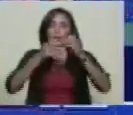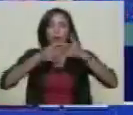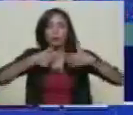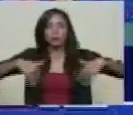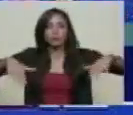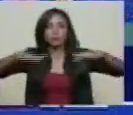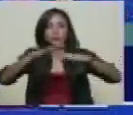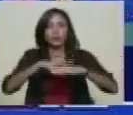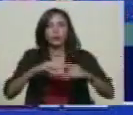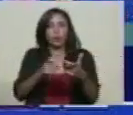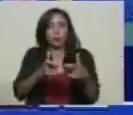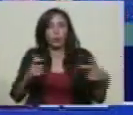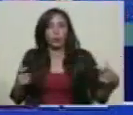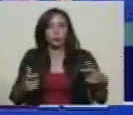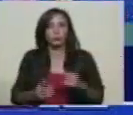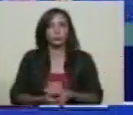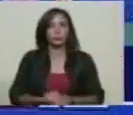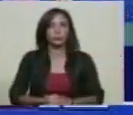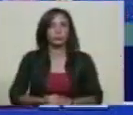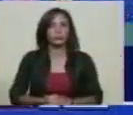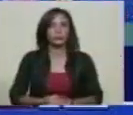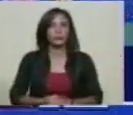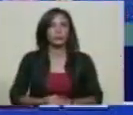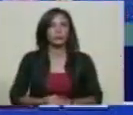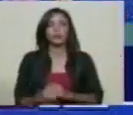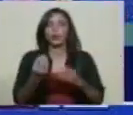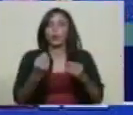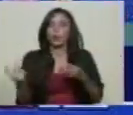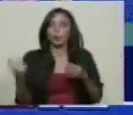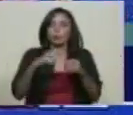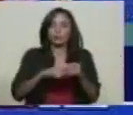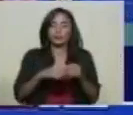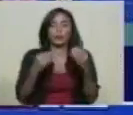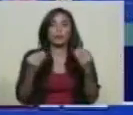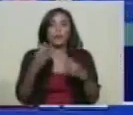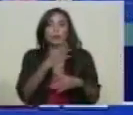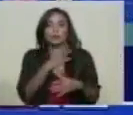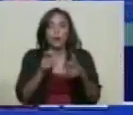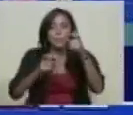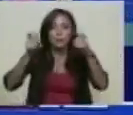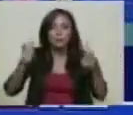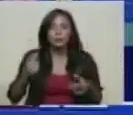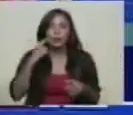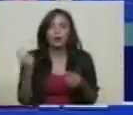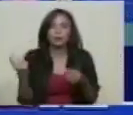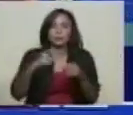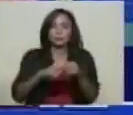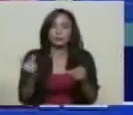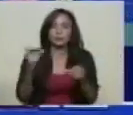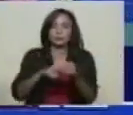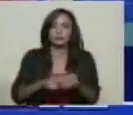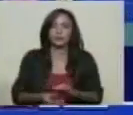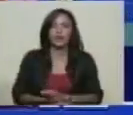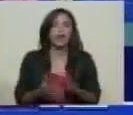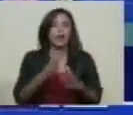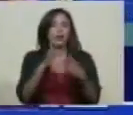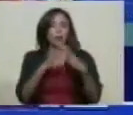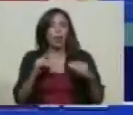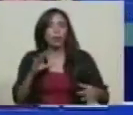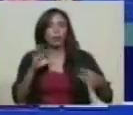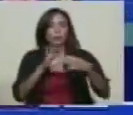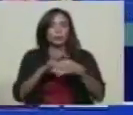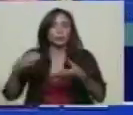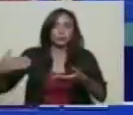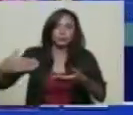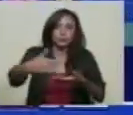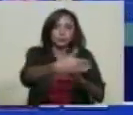fuerzas bolivarianas, de lo que ha sido la inclusión de miles de nuevos líderes, de lo que ha sido la política unitaria, abarcadora,